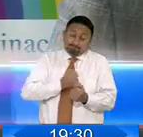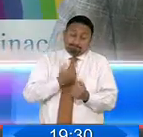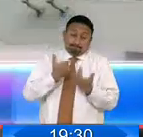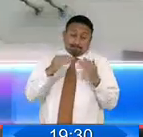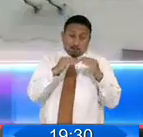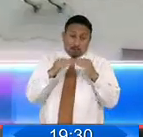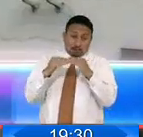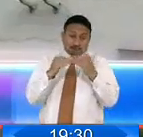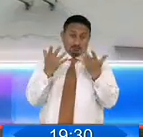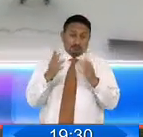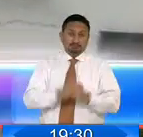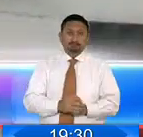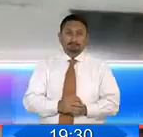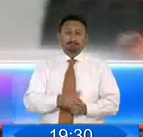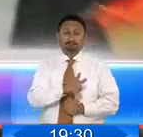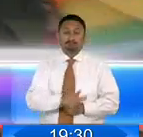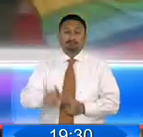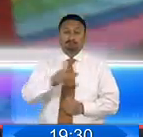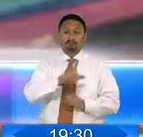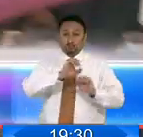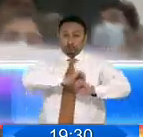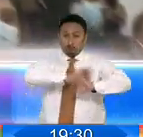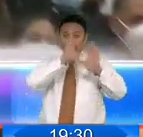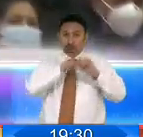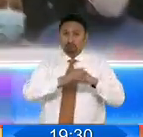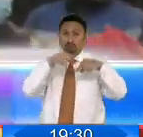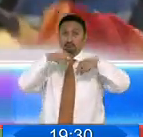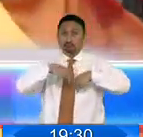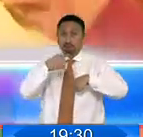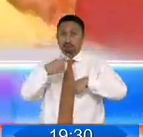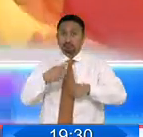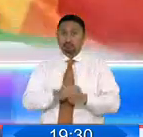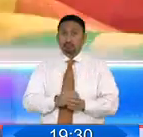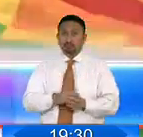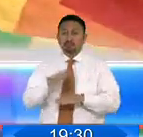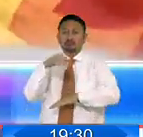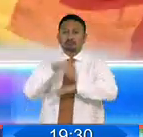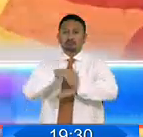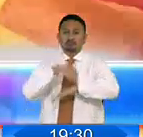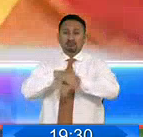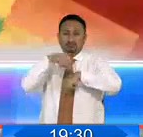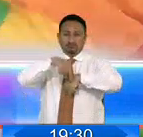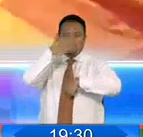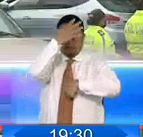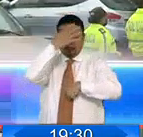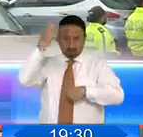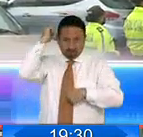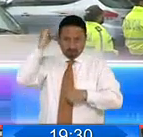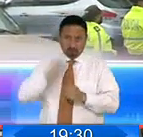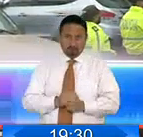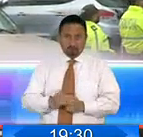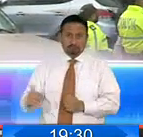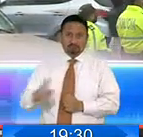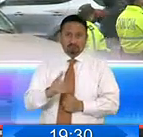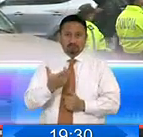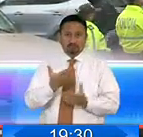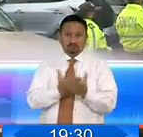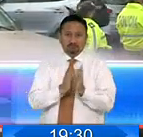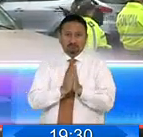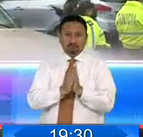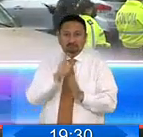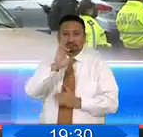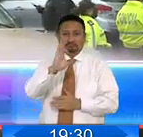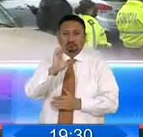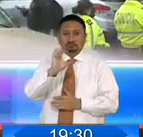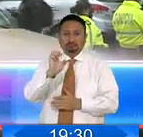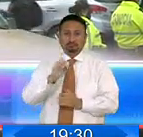no hay democracia la mañana de este lunes se centraron en declaraciones ya por la tarde con pérez a la cabeza con acciones en el tribunal